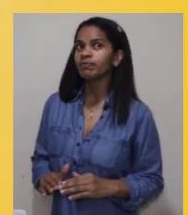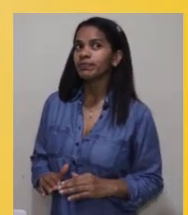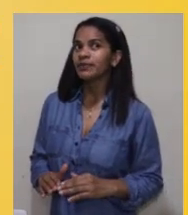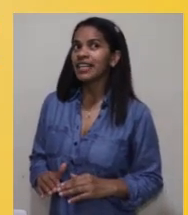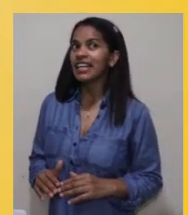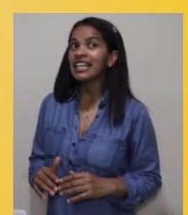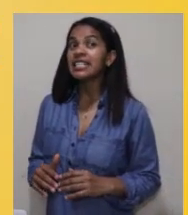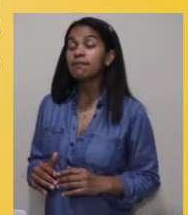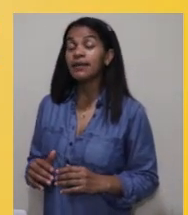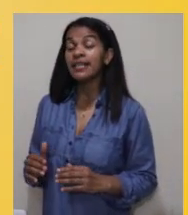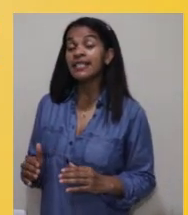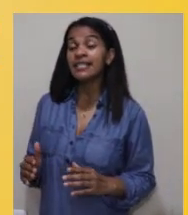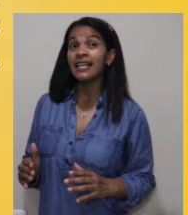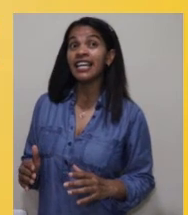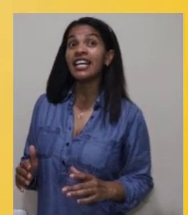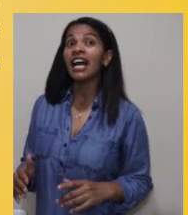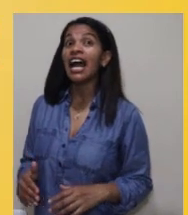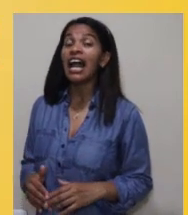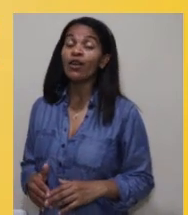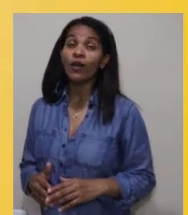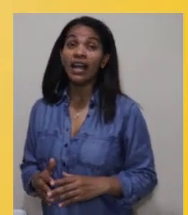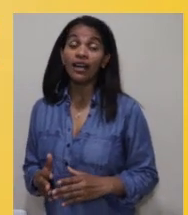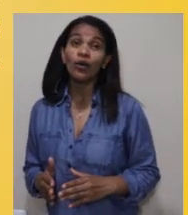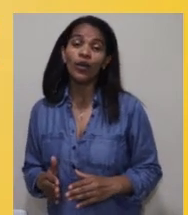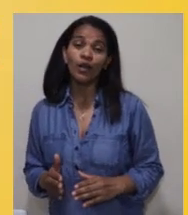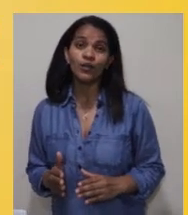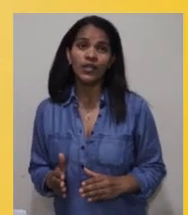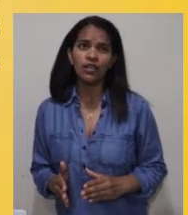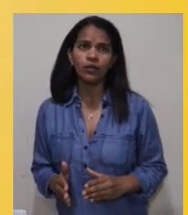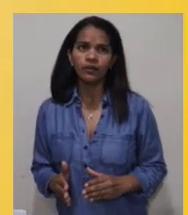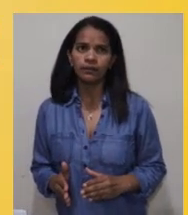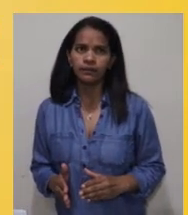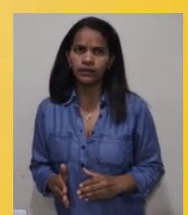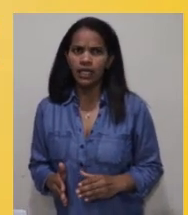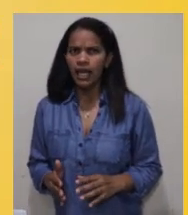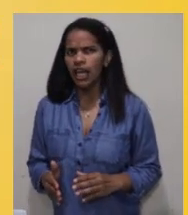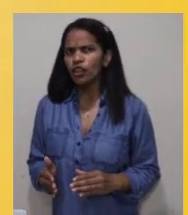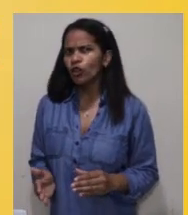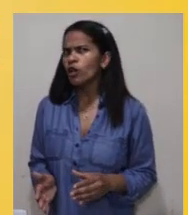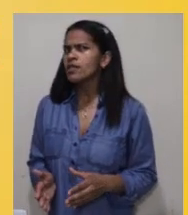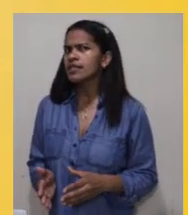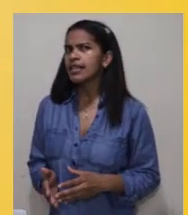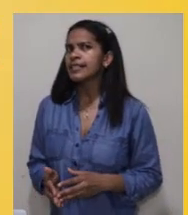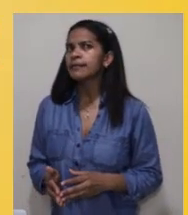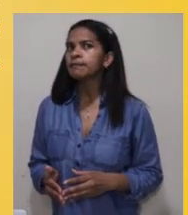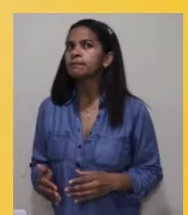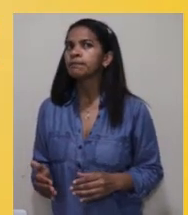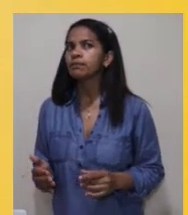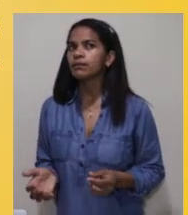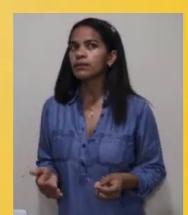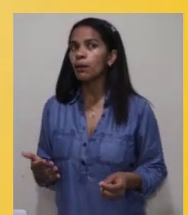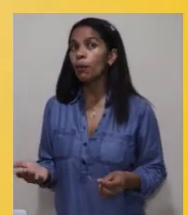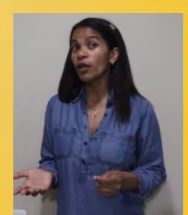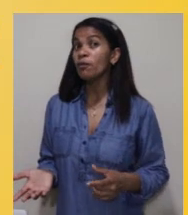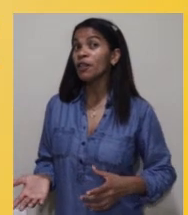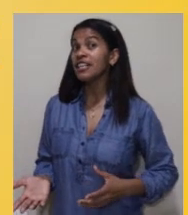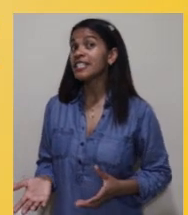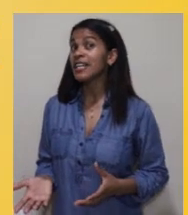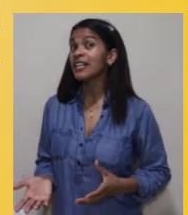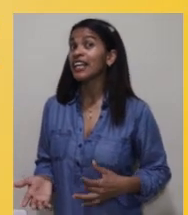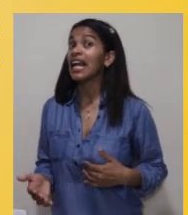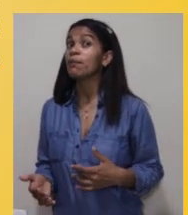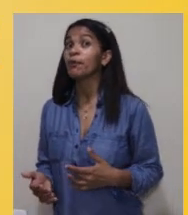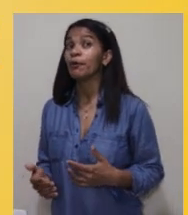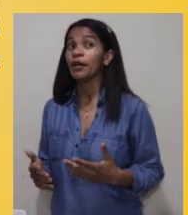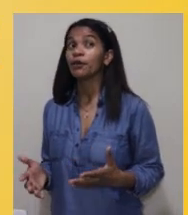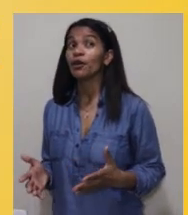mediano, que se piensa seguir a lo largo de los años. Entonces, podemos